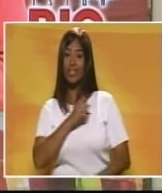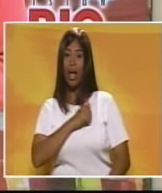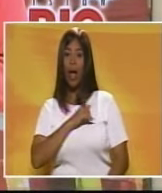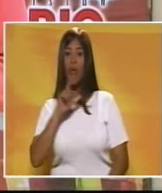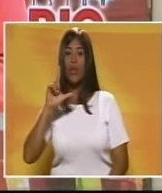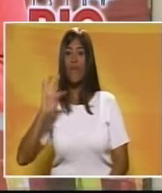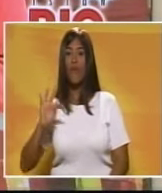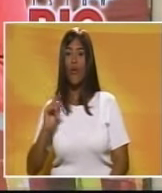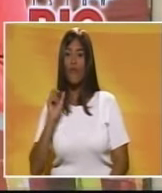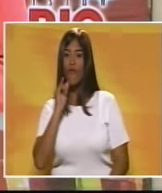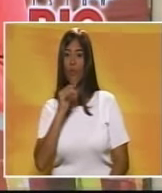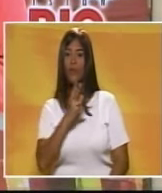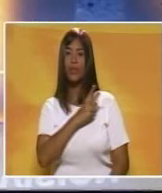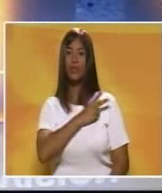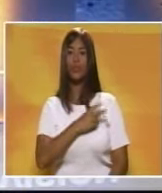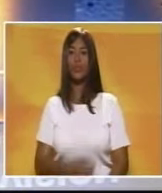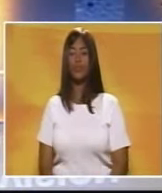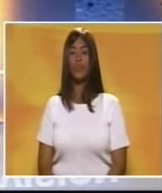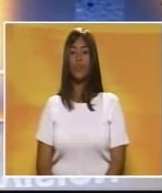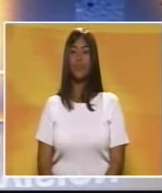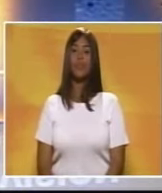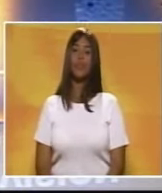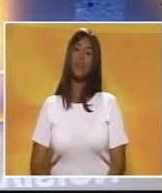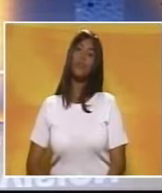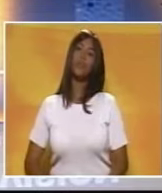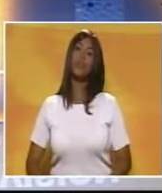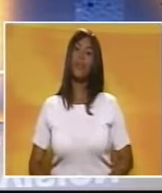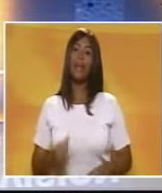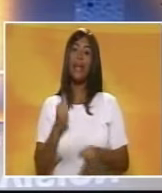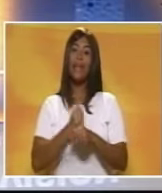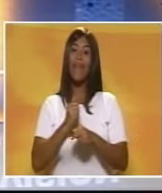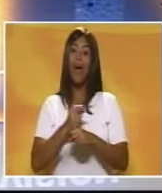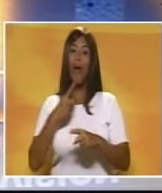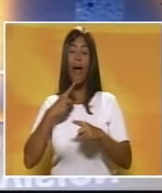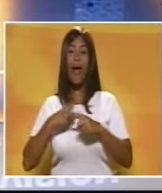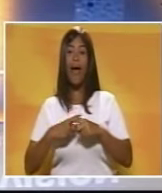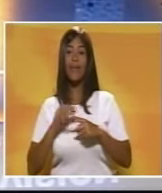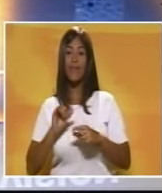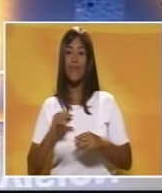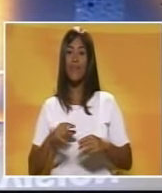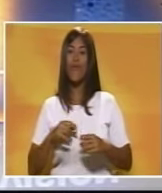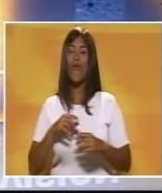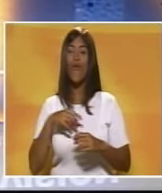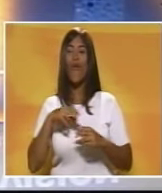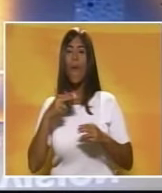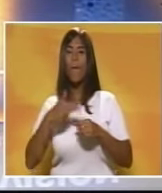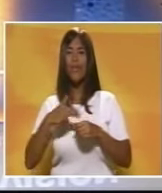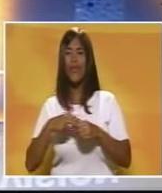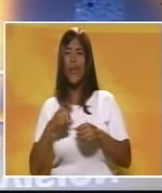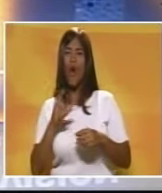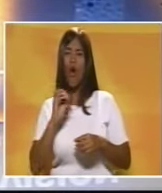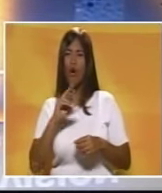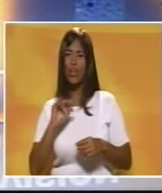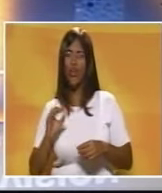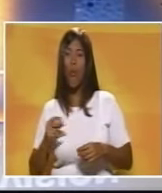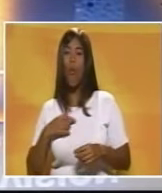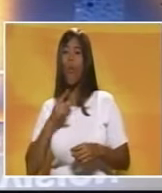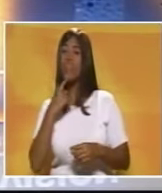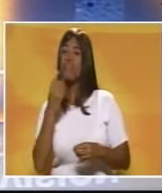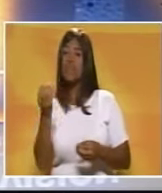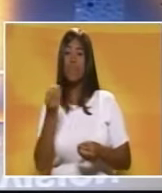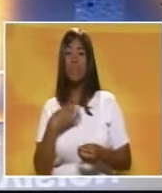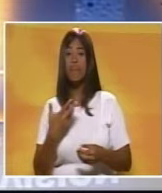Flores, Noticiero Venevisión. Extrabajadores de la faja petrolífera del Orinoco rechazaron que les aseguren que no